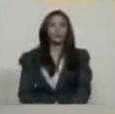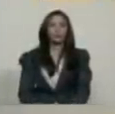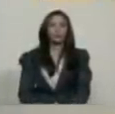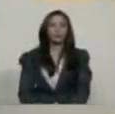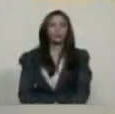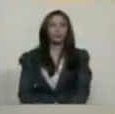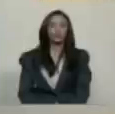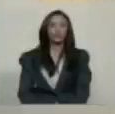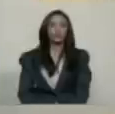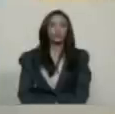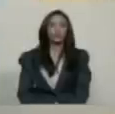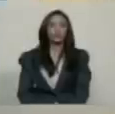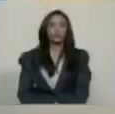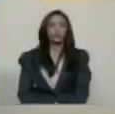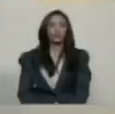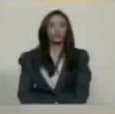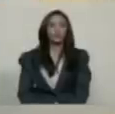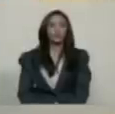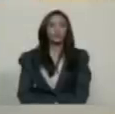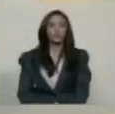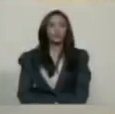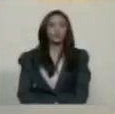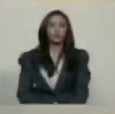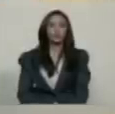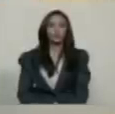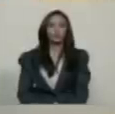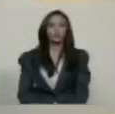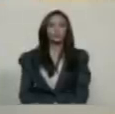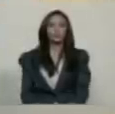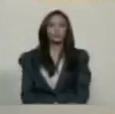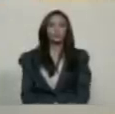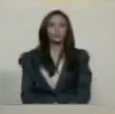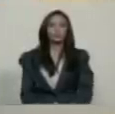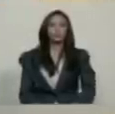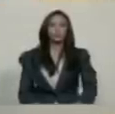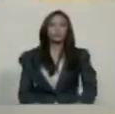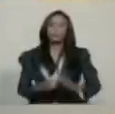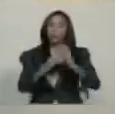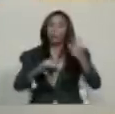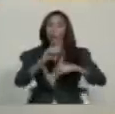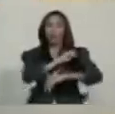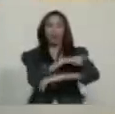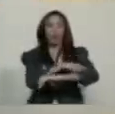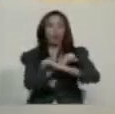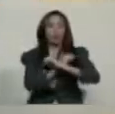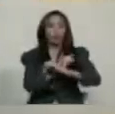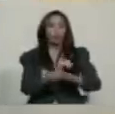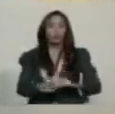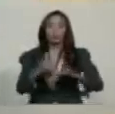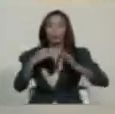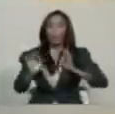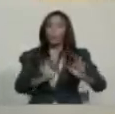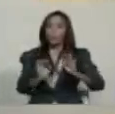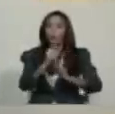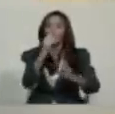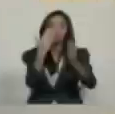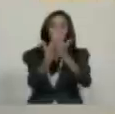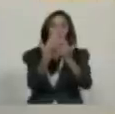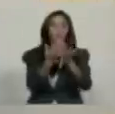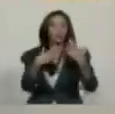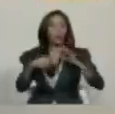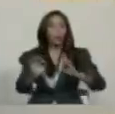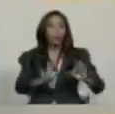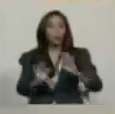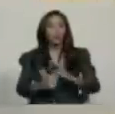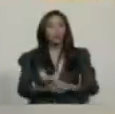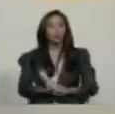fuerza indestructible de una revolución que ha pasado todas las pruebas y que está preparada para pasar todas las pruebas